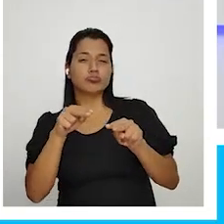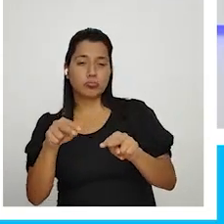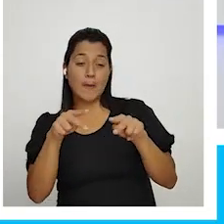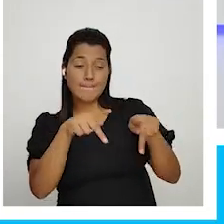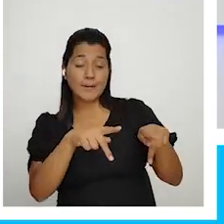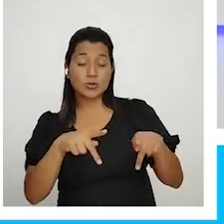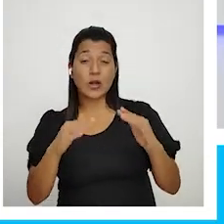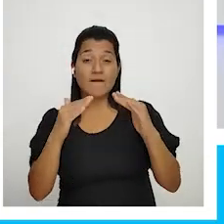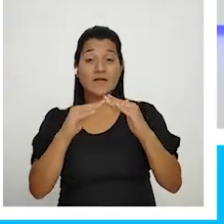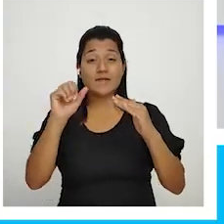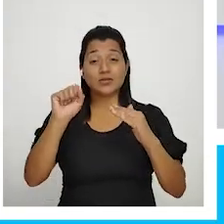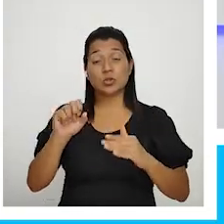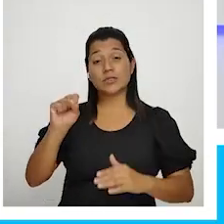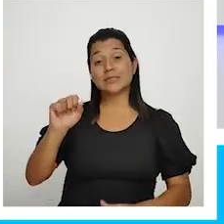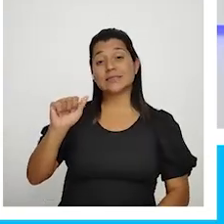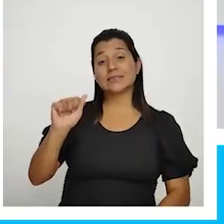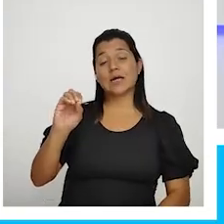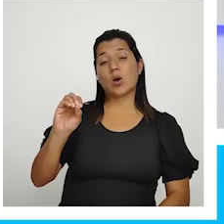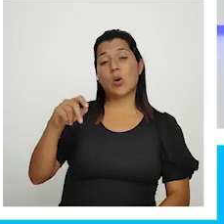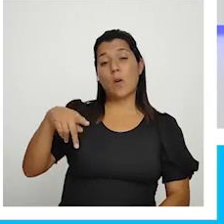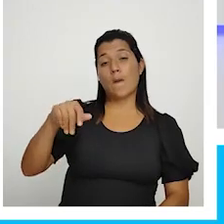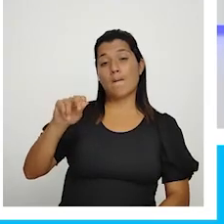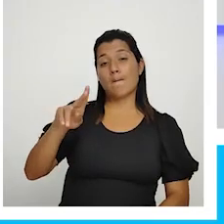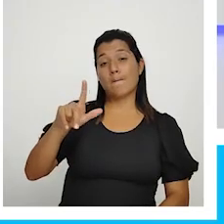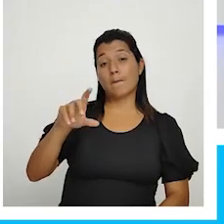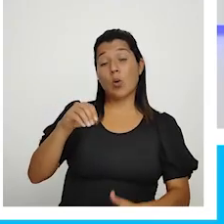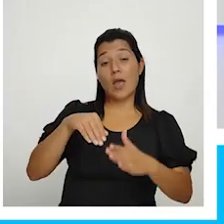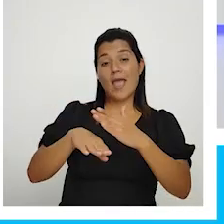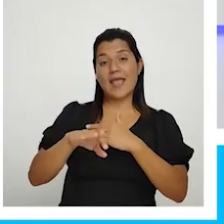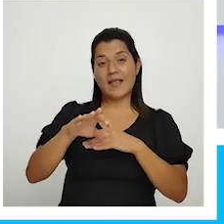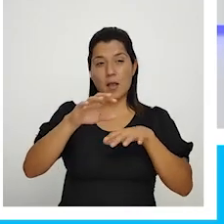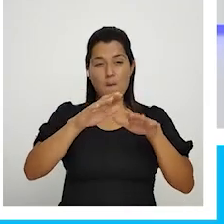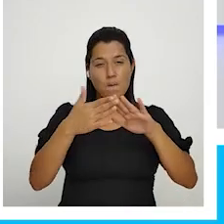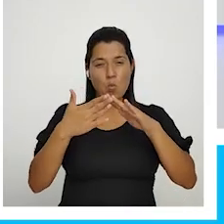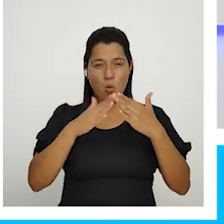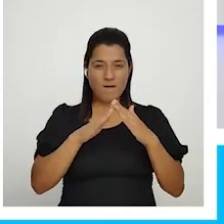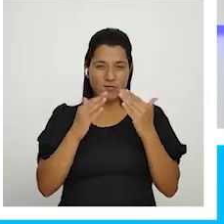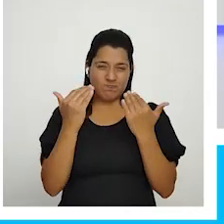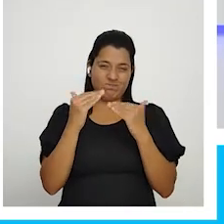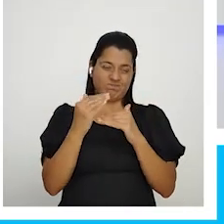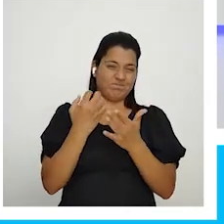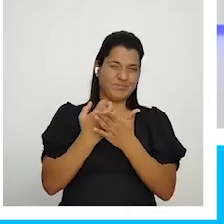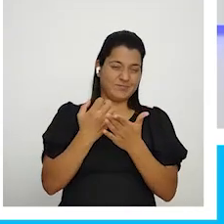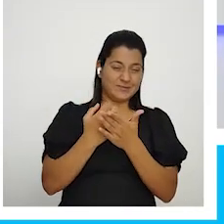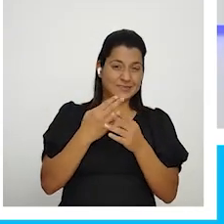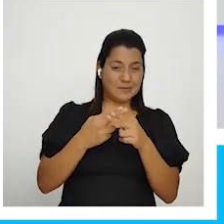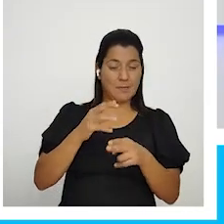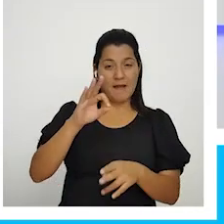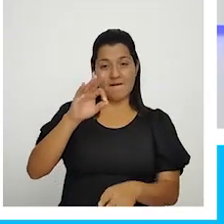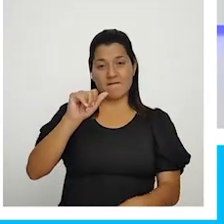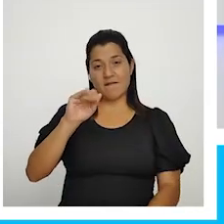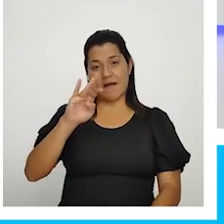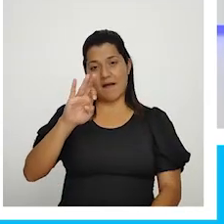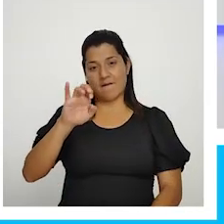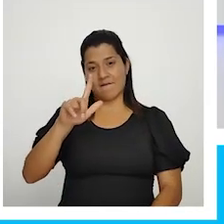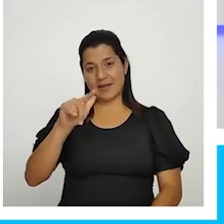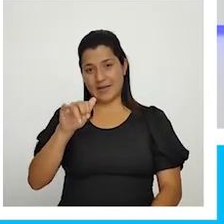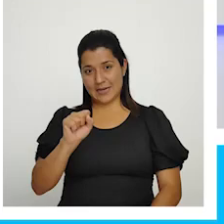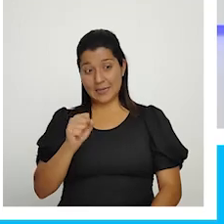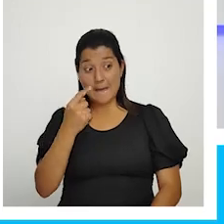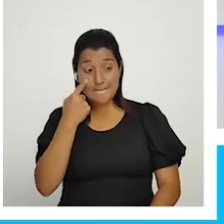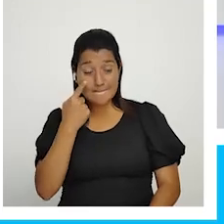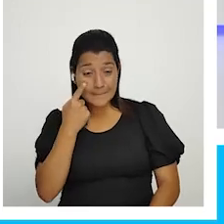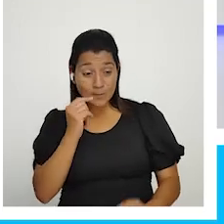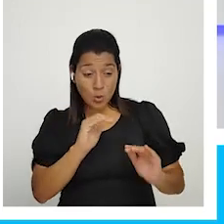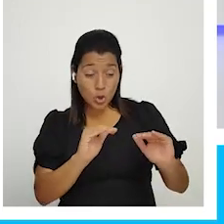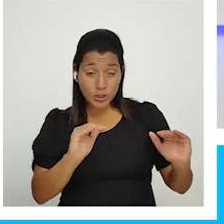Paulo, en las famosas favelas, ¿verdad? Donde veíamos a las familias con niños en este rango de edad. Y São Paulo